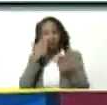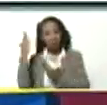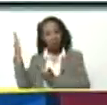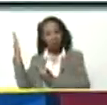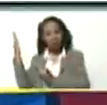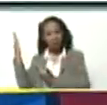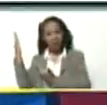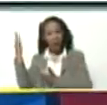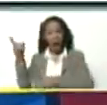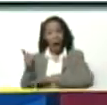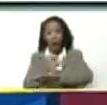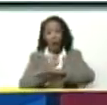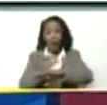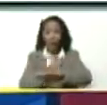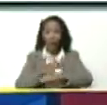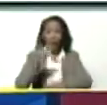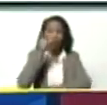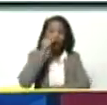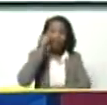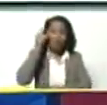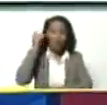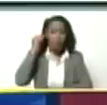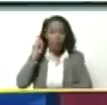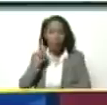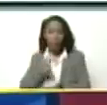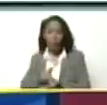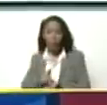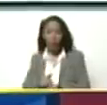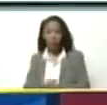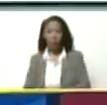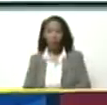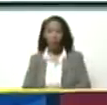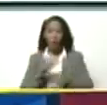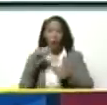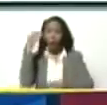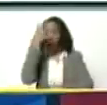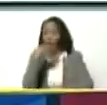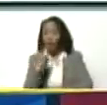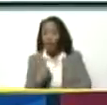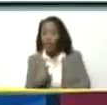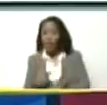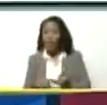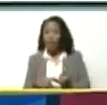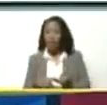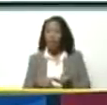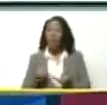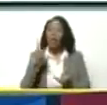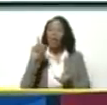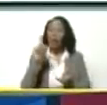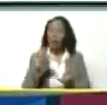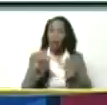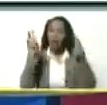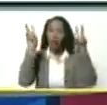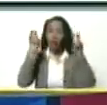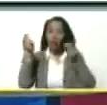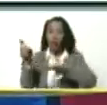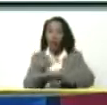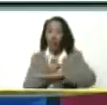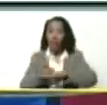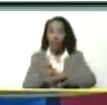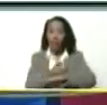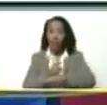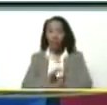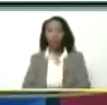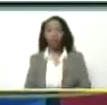a gobernadores presentes, jóvenes y nuevos